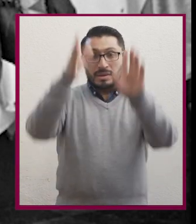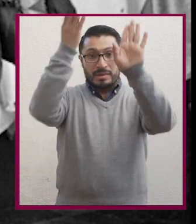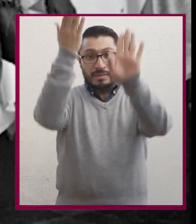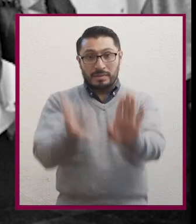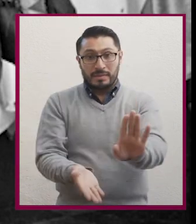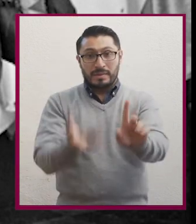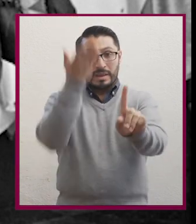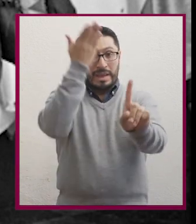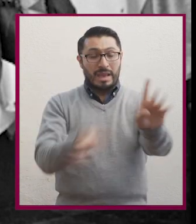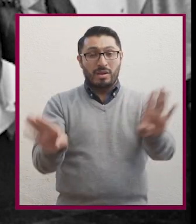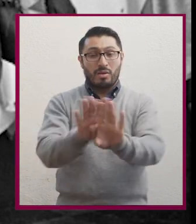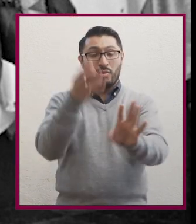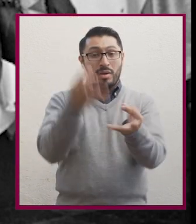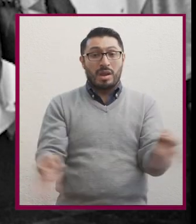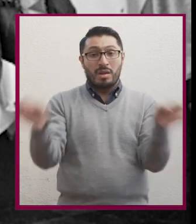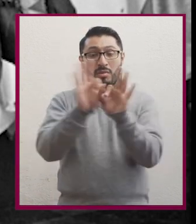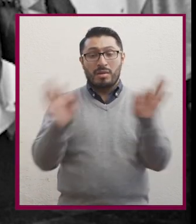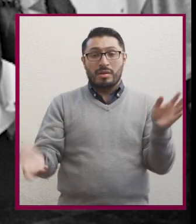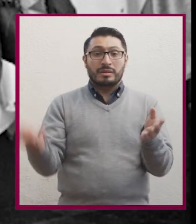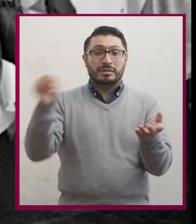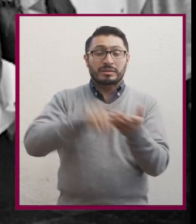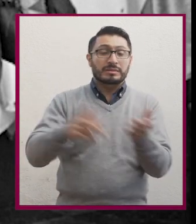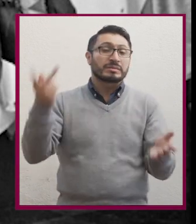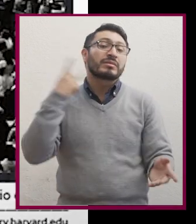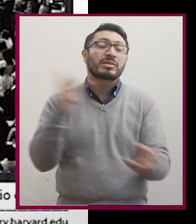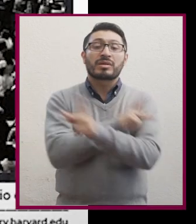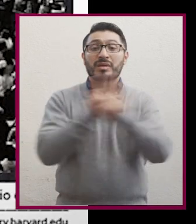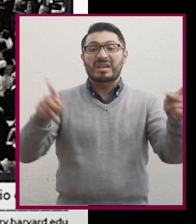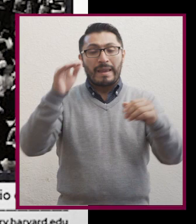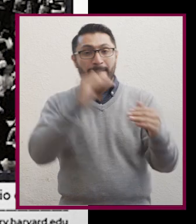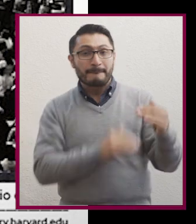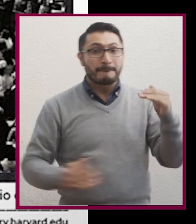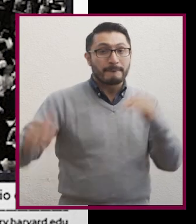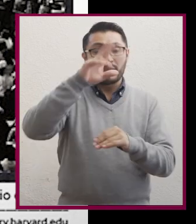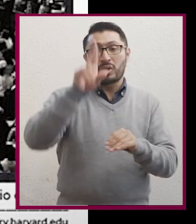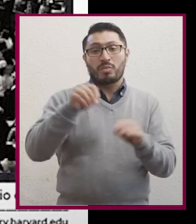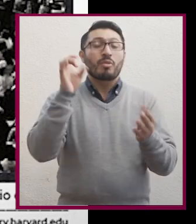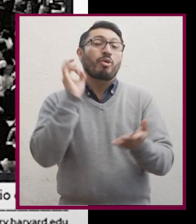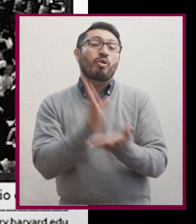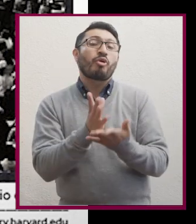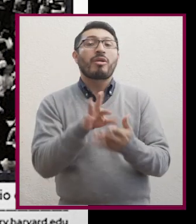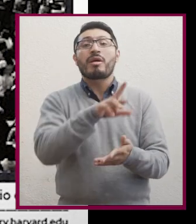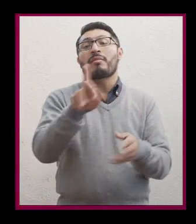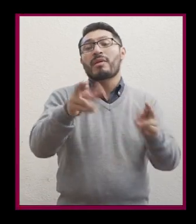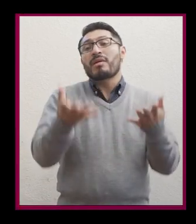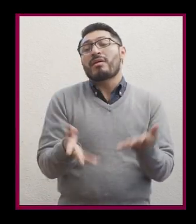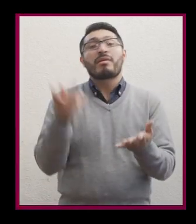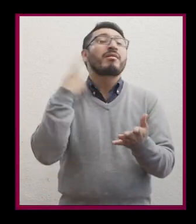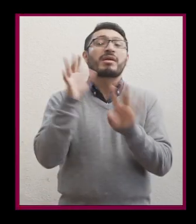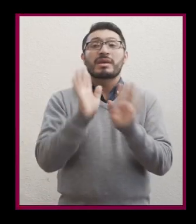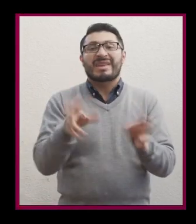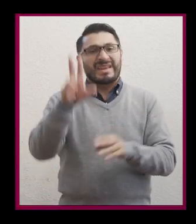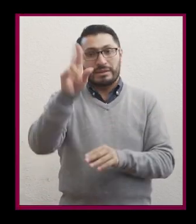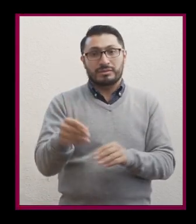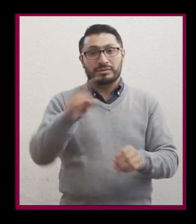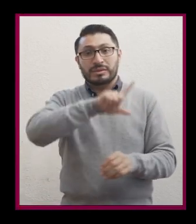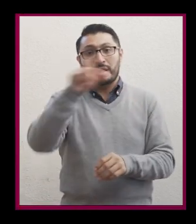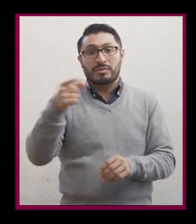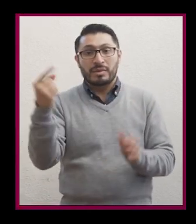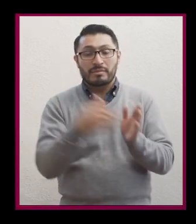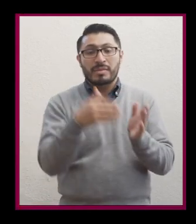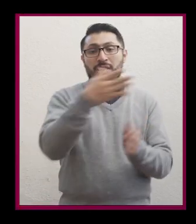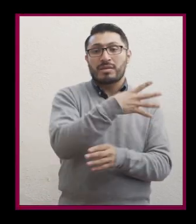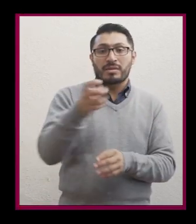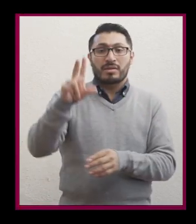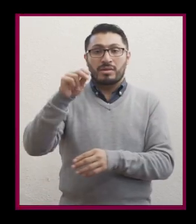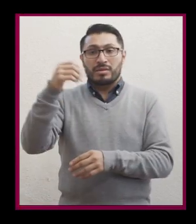figuras esenciales en la construcción de políticas públicas, más que como simples receptoras de estas. En 1986,